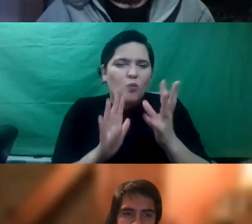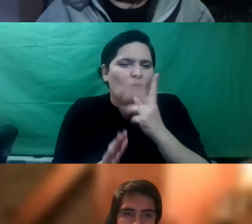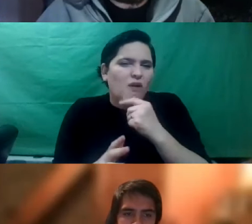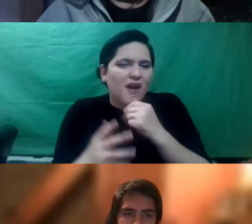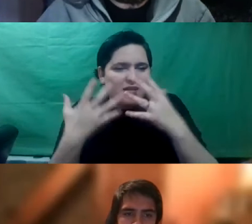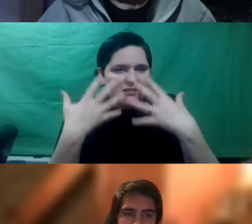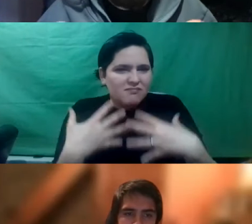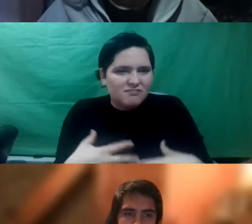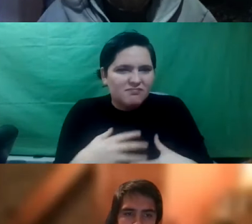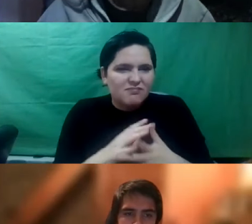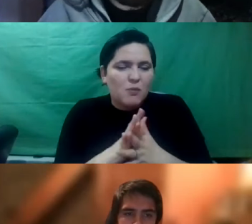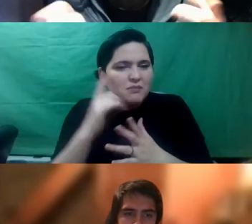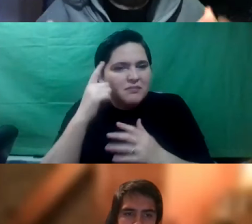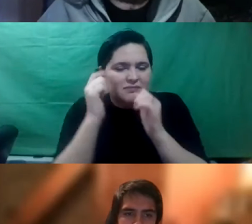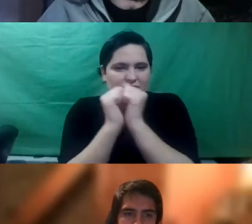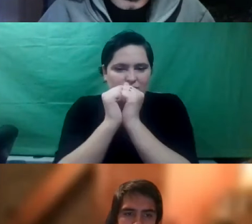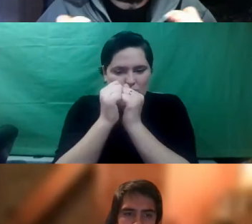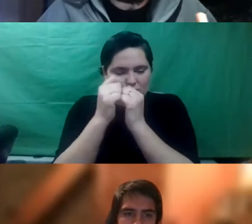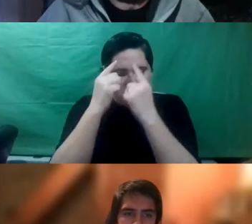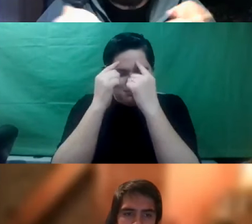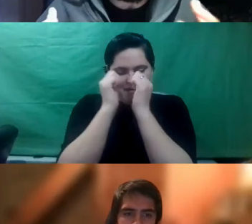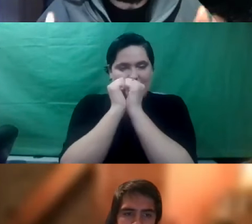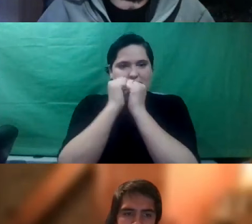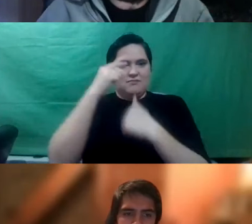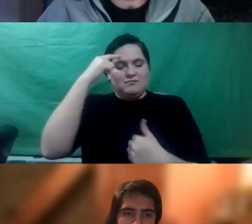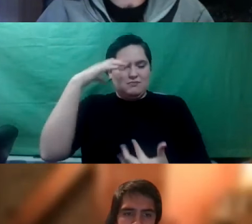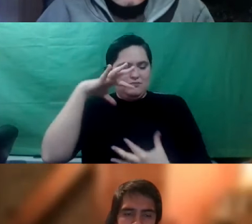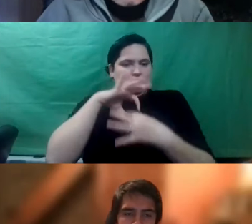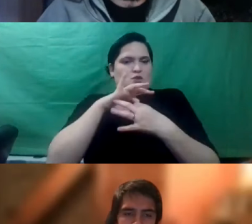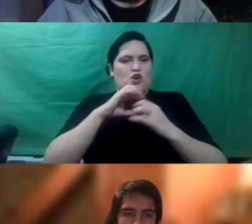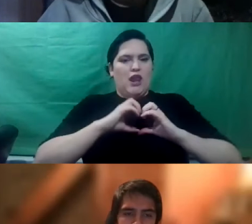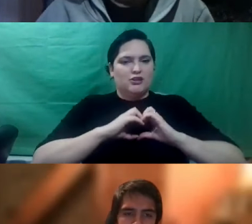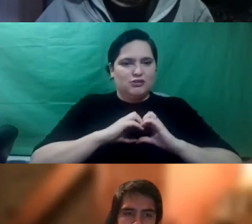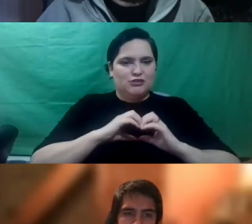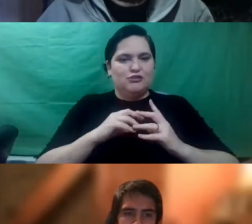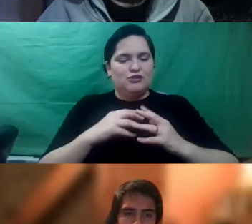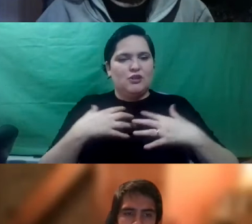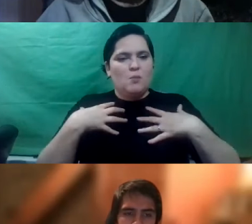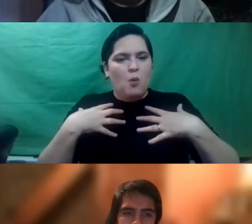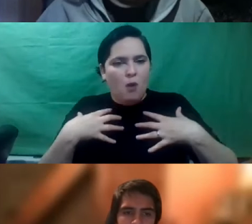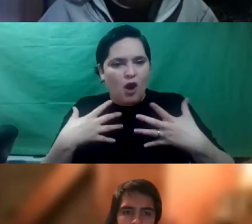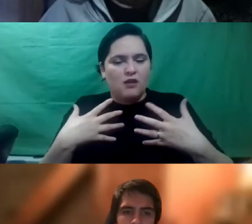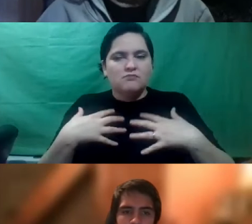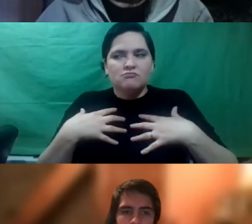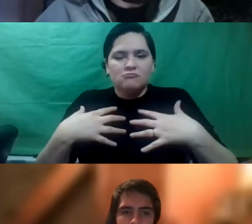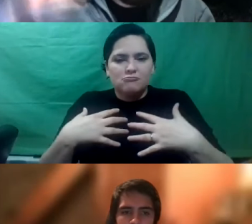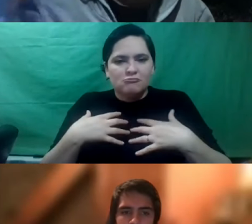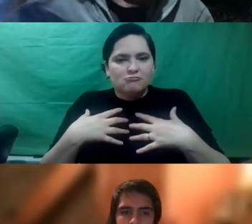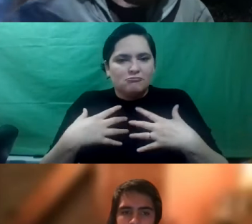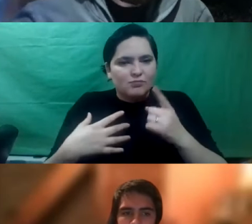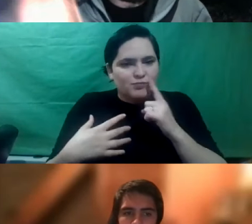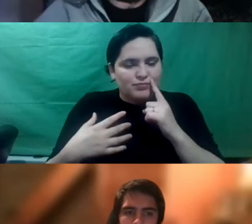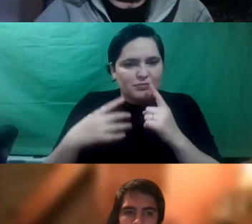también den cuenta de que el cerebro está metido en un cuerpo, en una cabeza, que hay un corazón, hay respiración, hay, digamos,